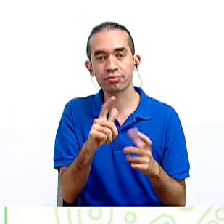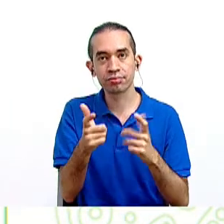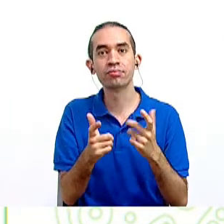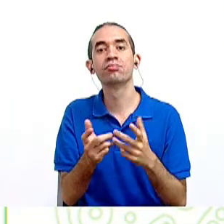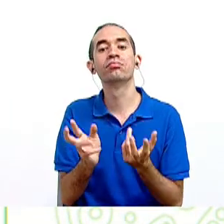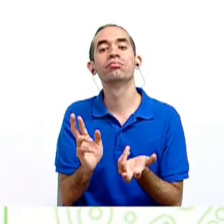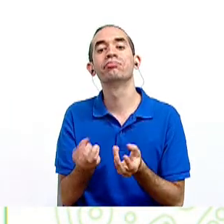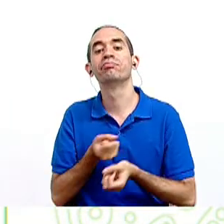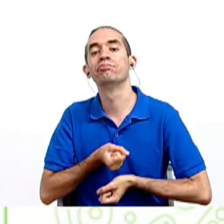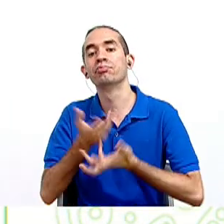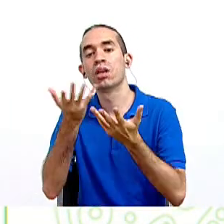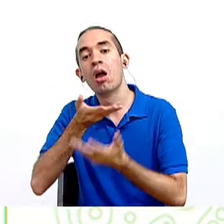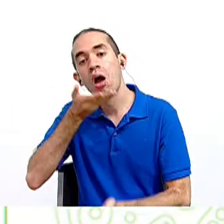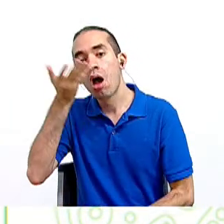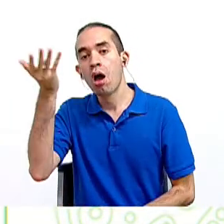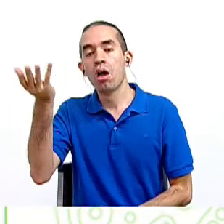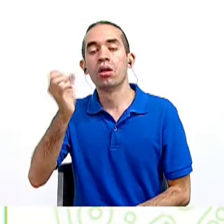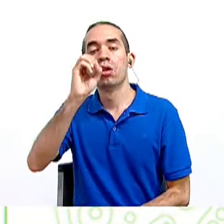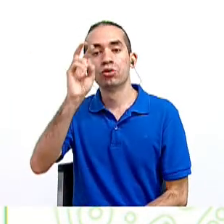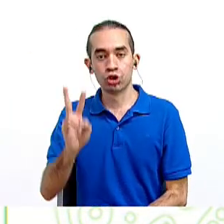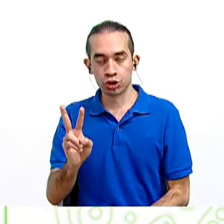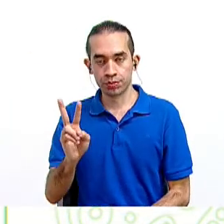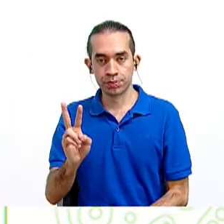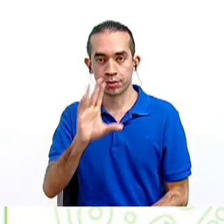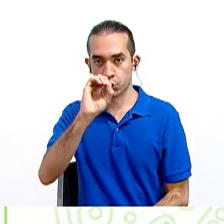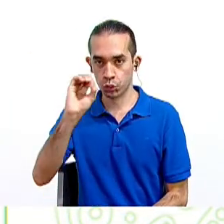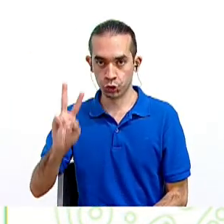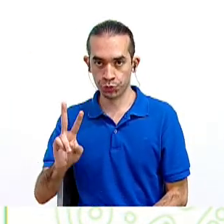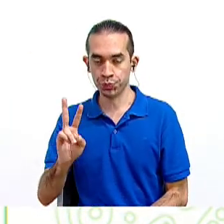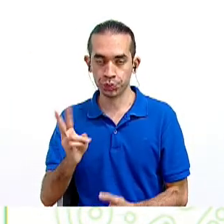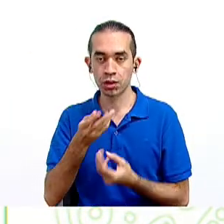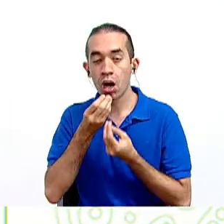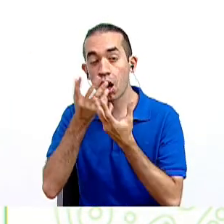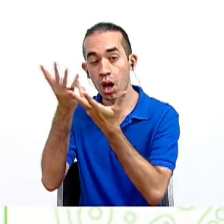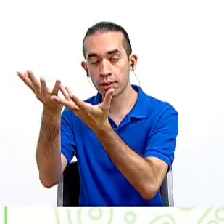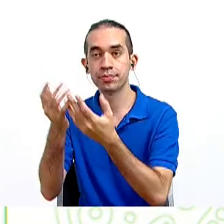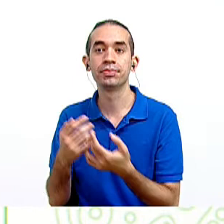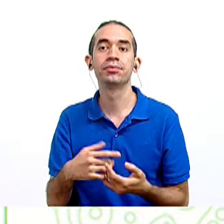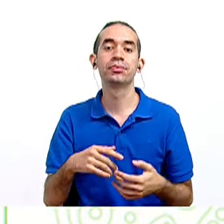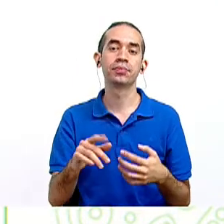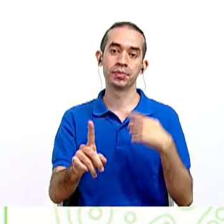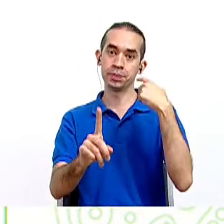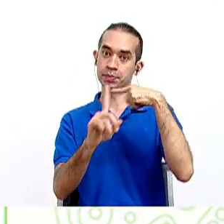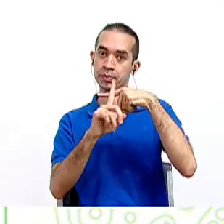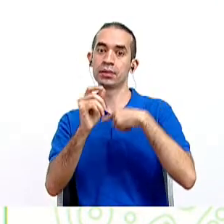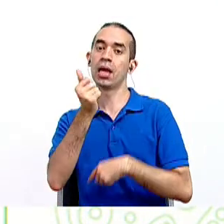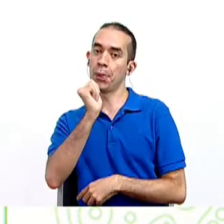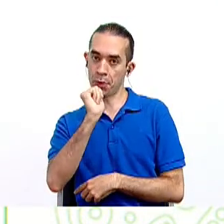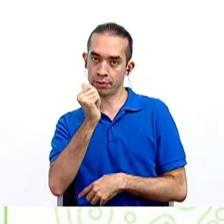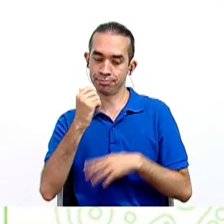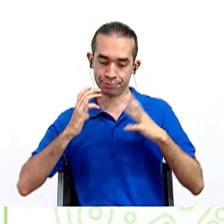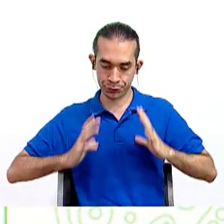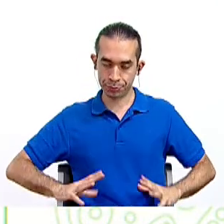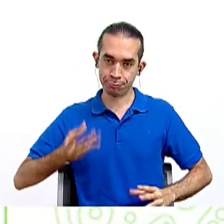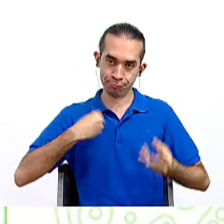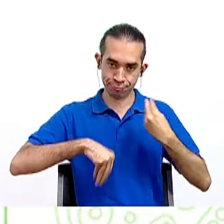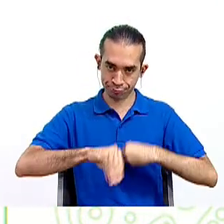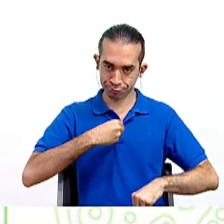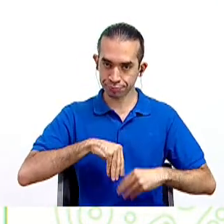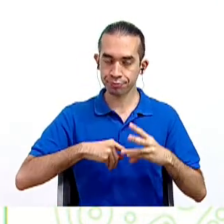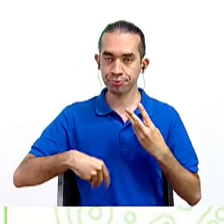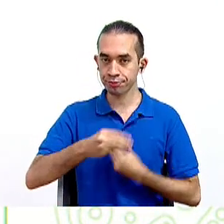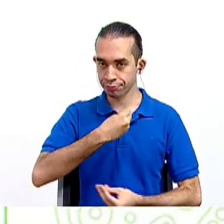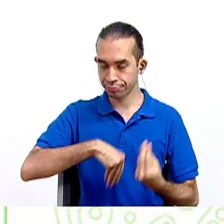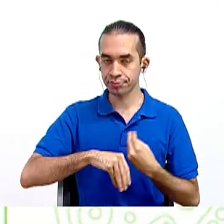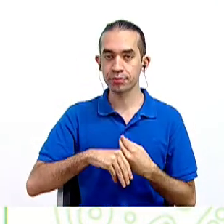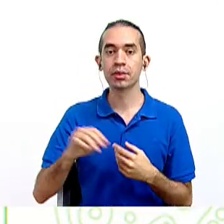como resultado dióxido de carbono, el cual boto en la respiración, más agua que queda en el cuerpo, y la energía que